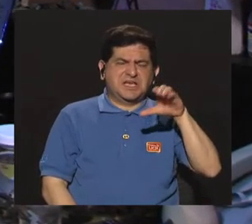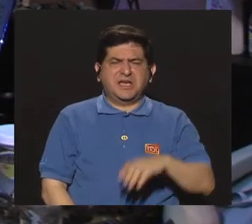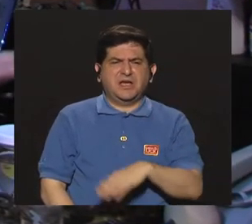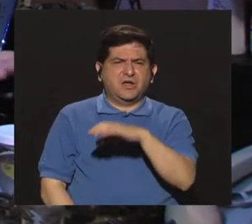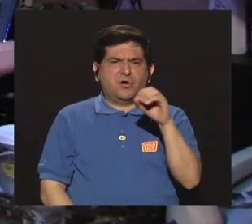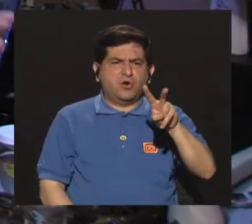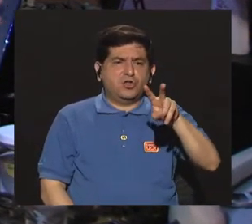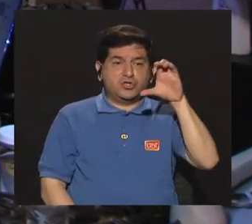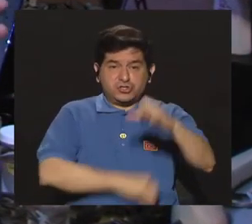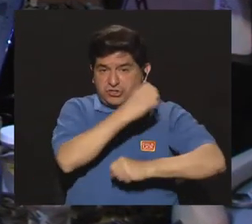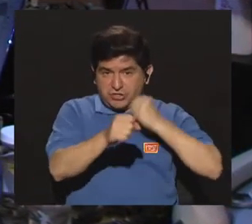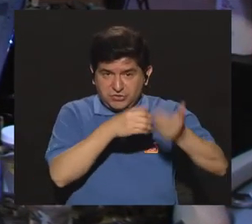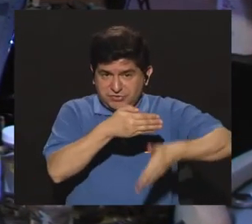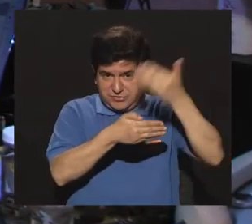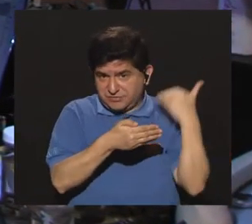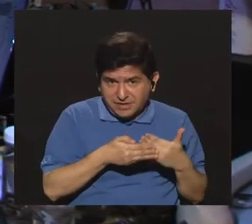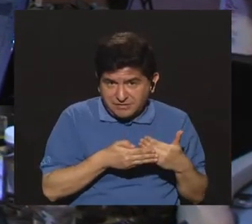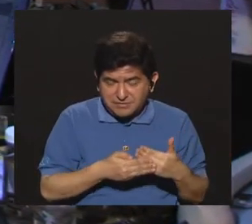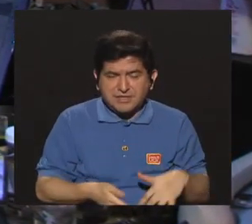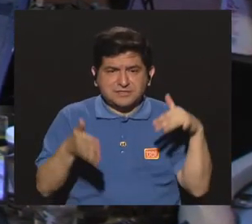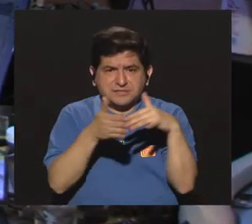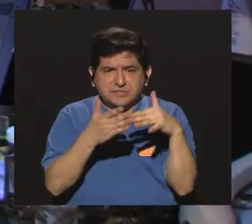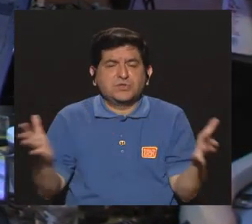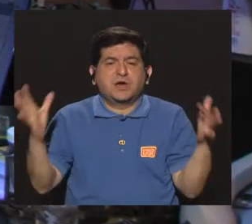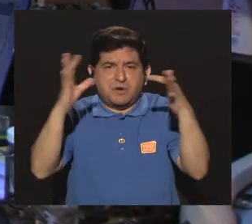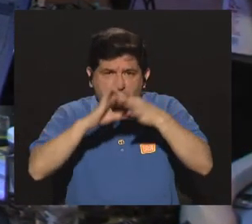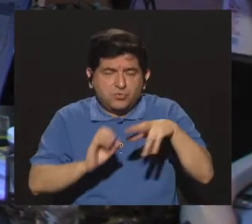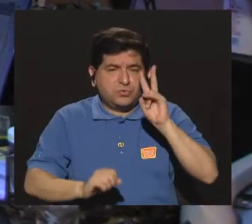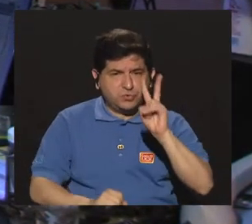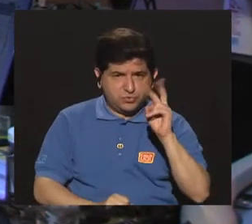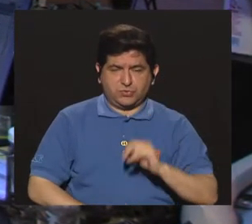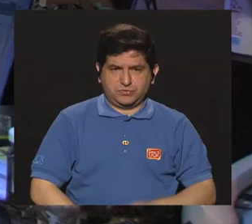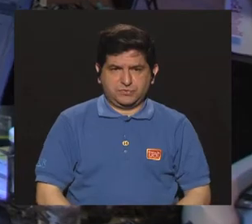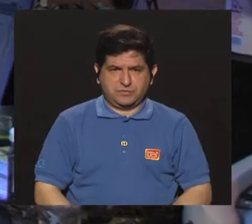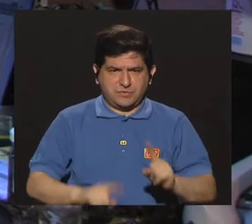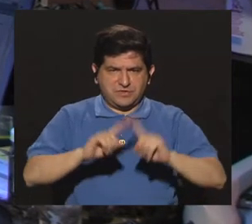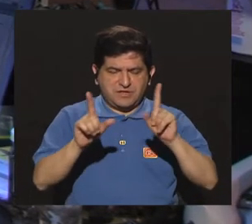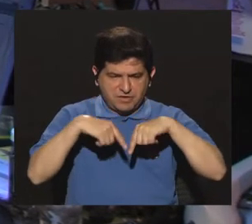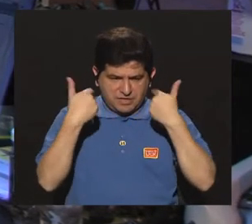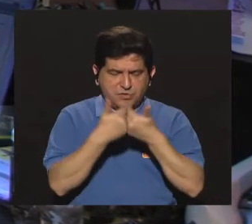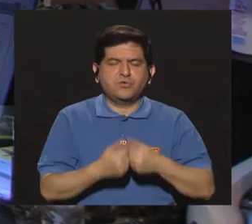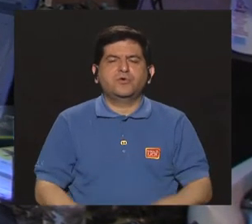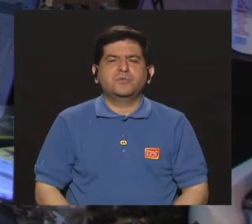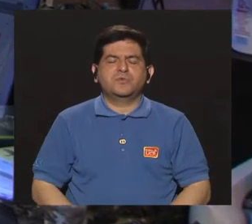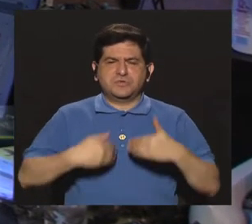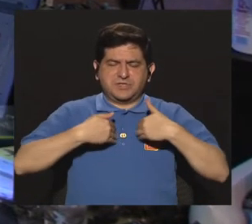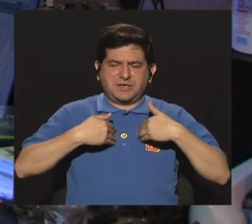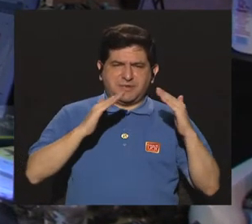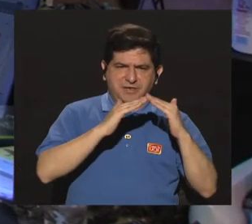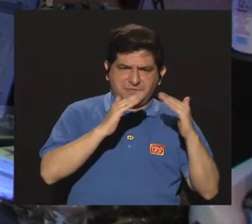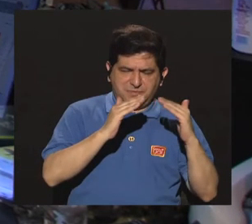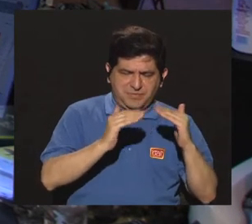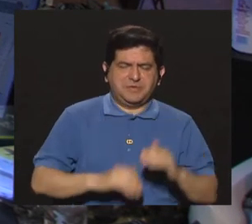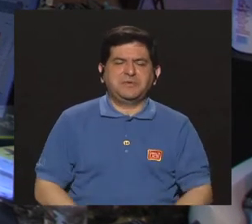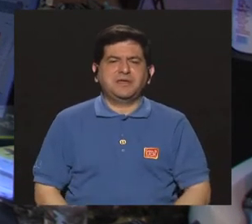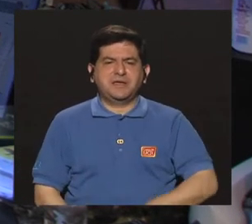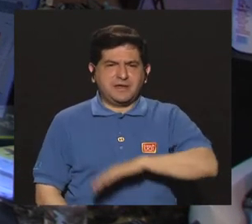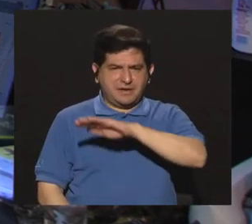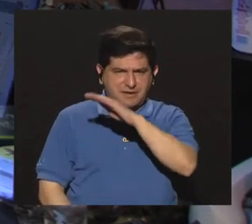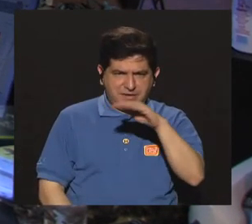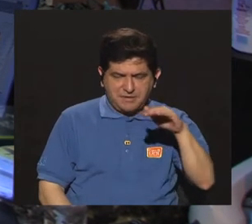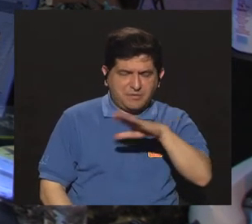y 200 años atrás se estudiaban junto a las dos porque varios grupos de anfibios se entendían como reptiles